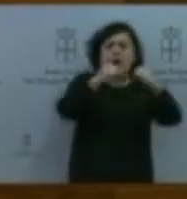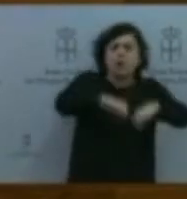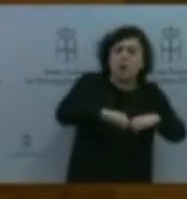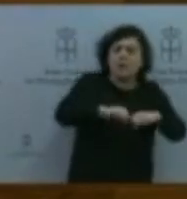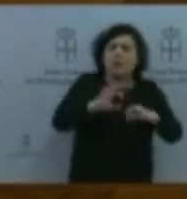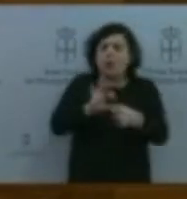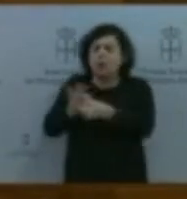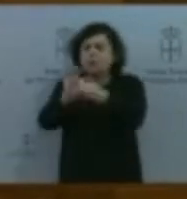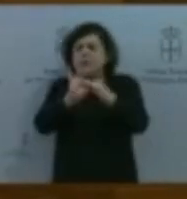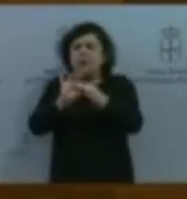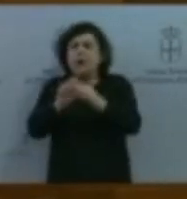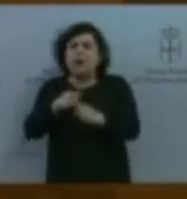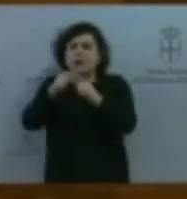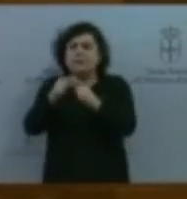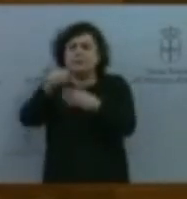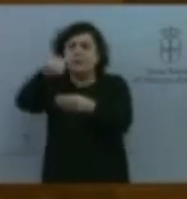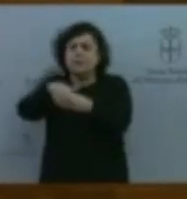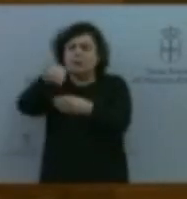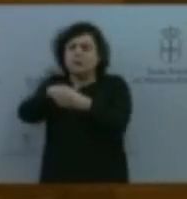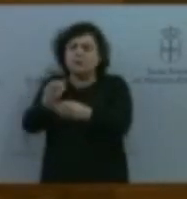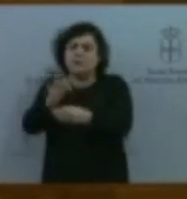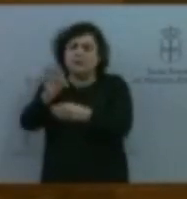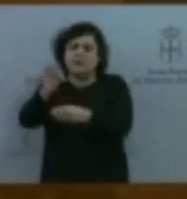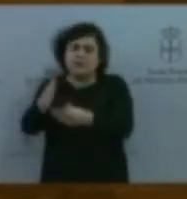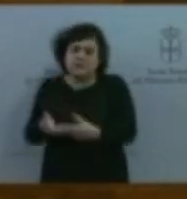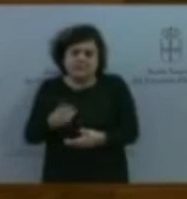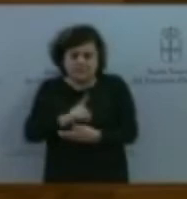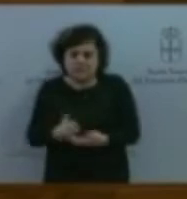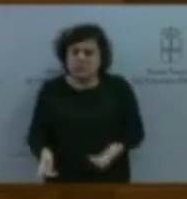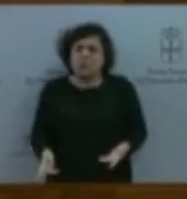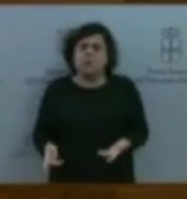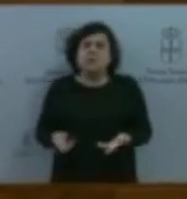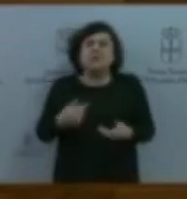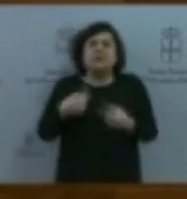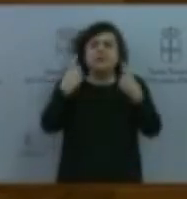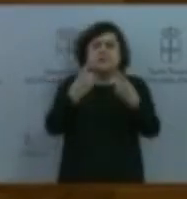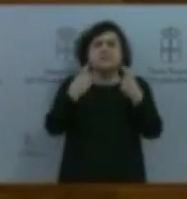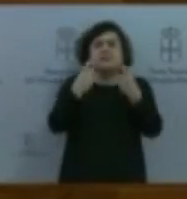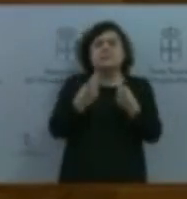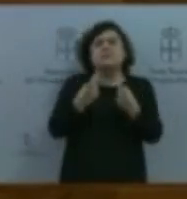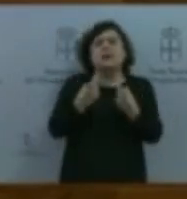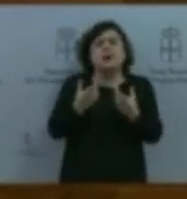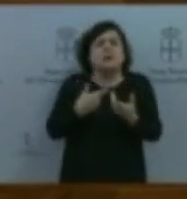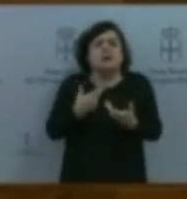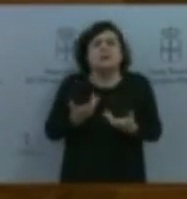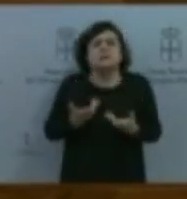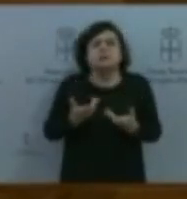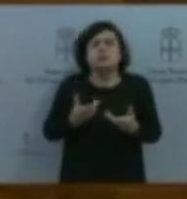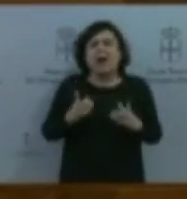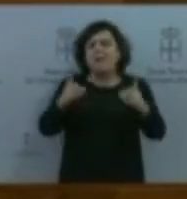primero que hay un riesgo, que entendamos que esto es salir en una foto del acuerdo, sumar votos para decir que hemos